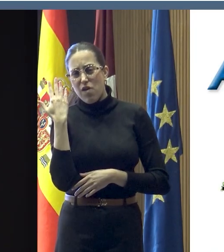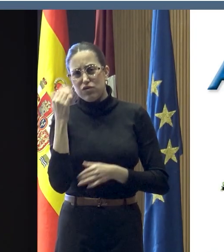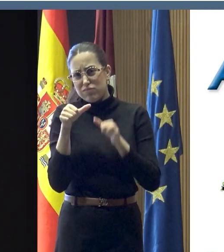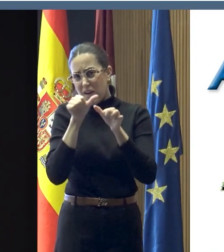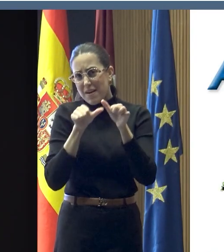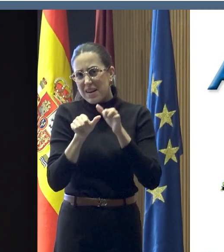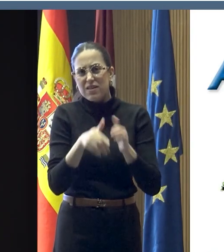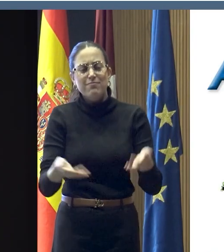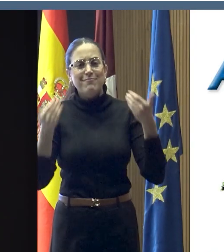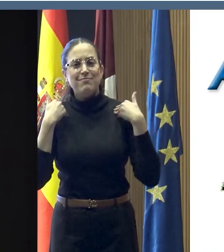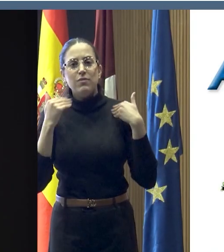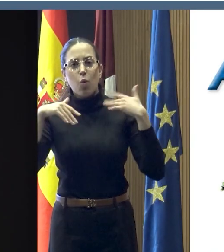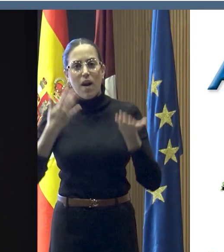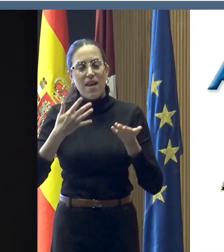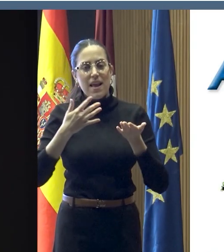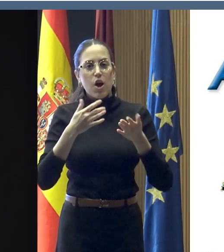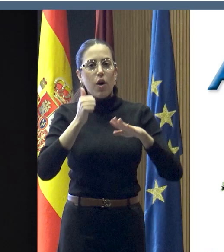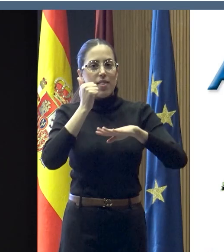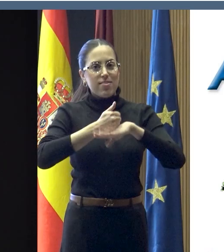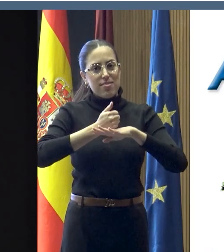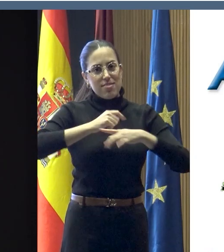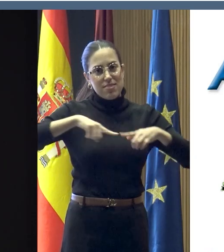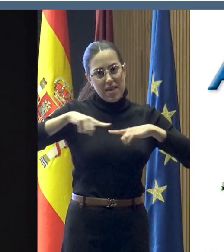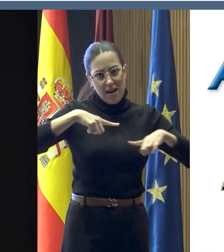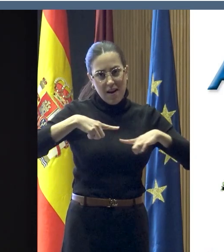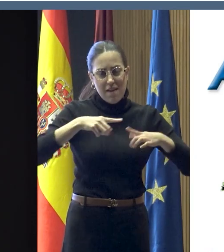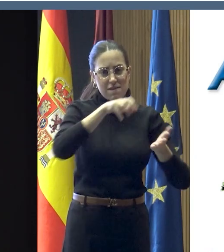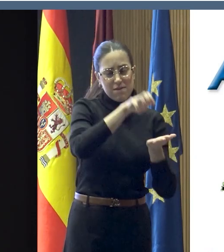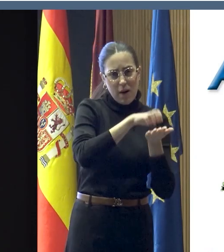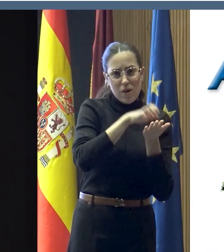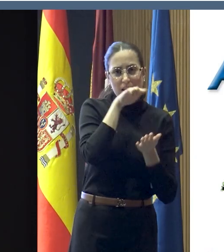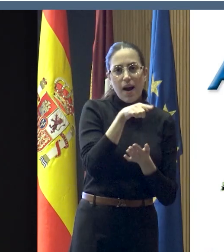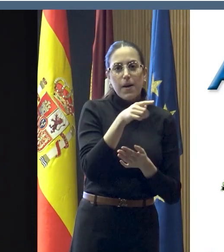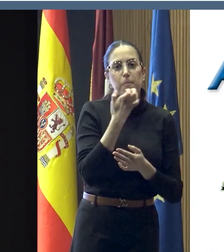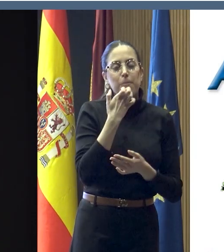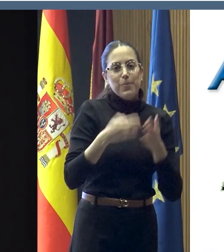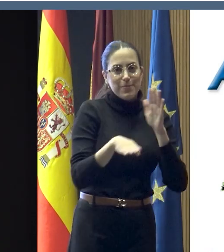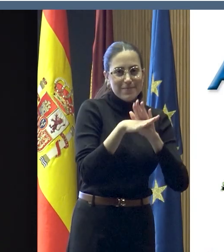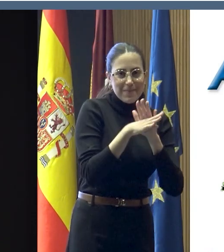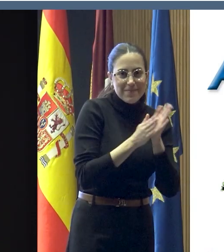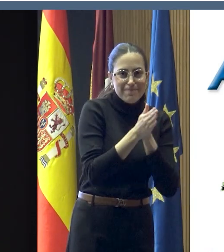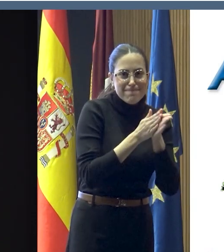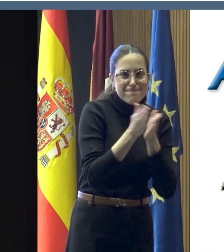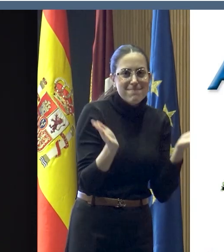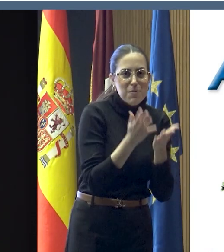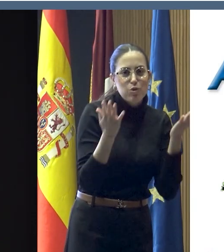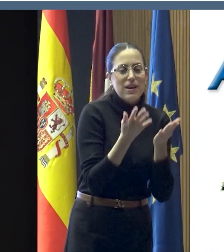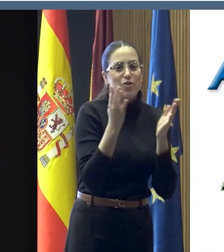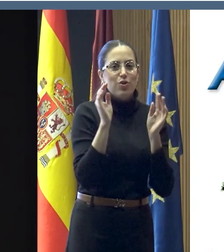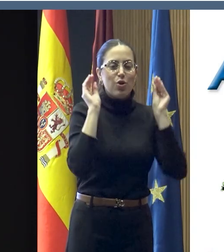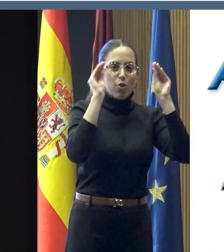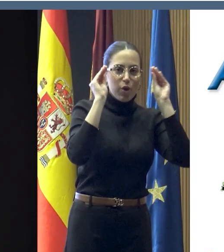el cargo de decana de esa misma facultad, desde donde continúa impulsando tanto la docencia como